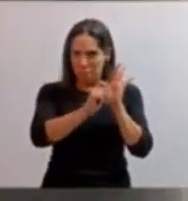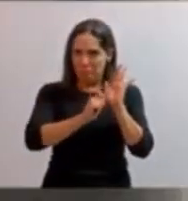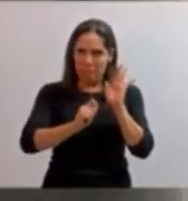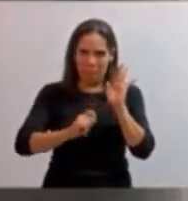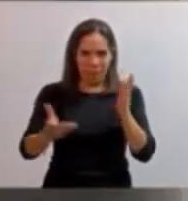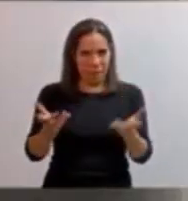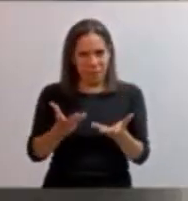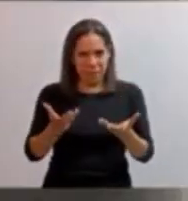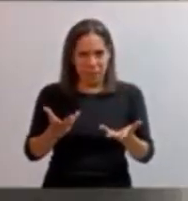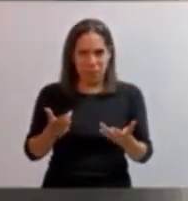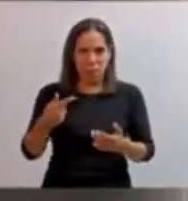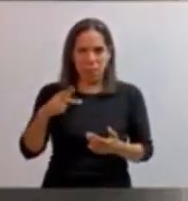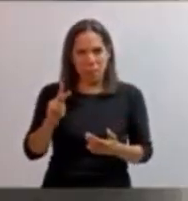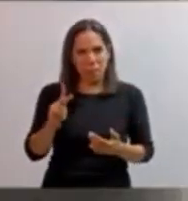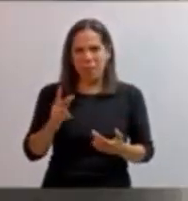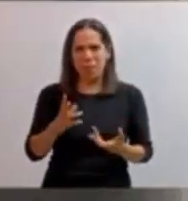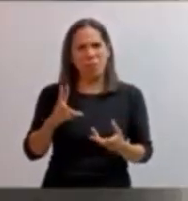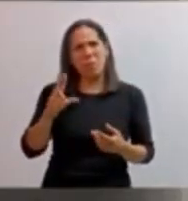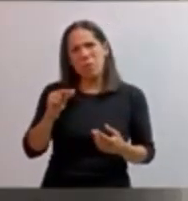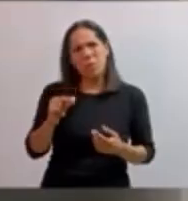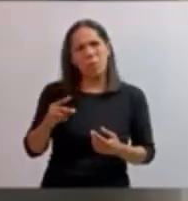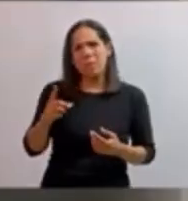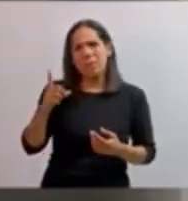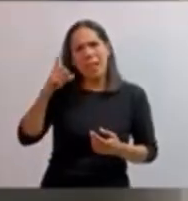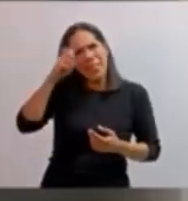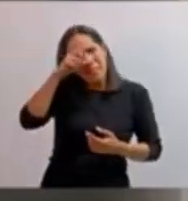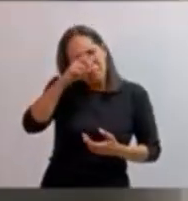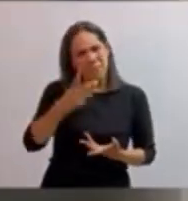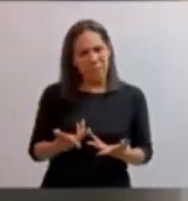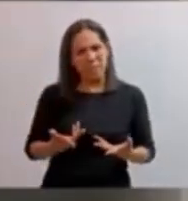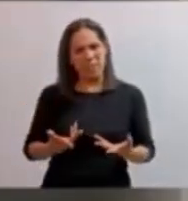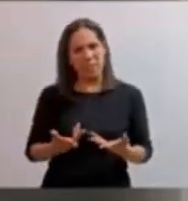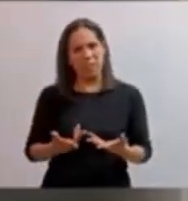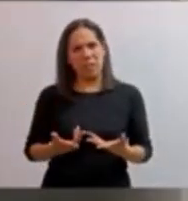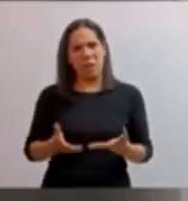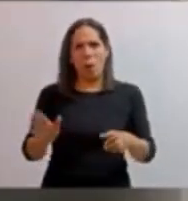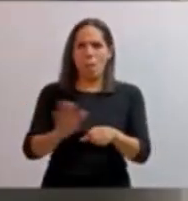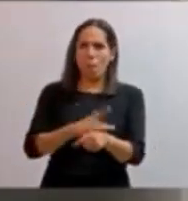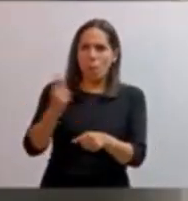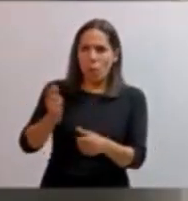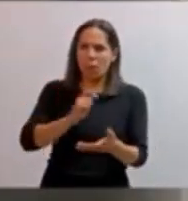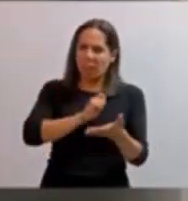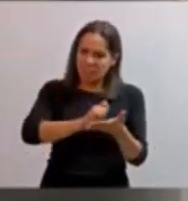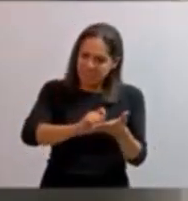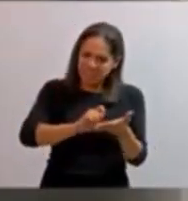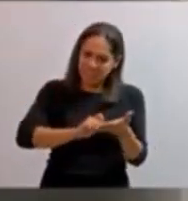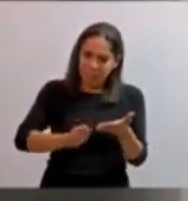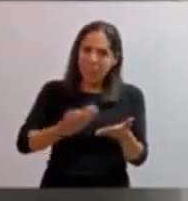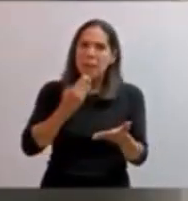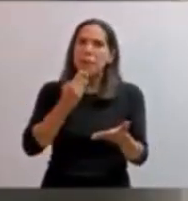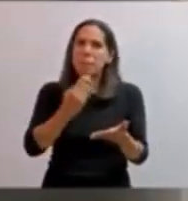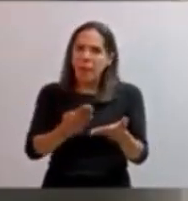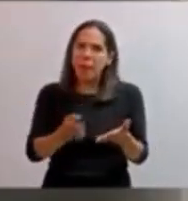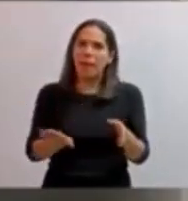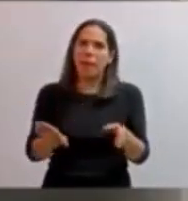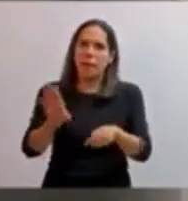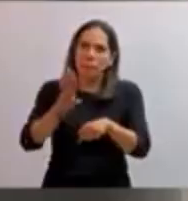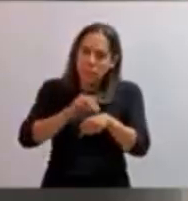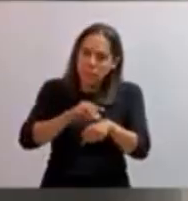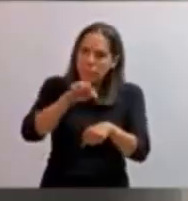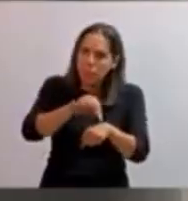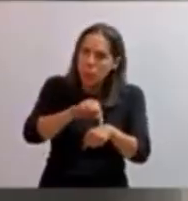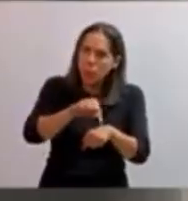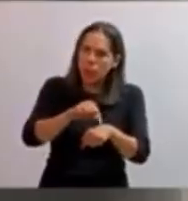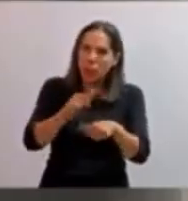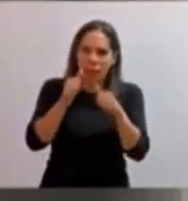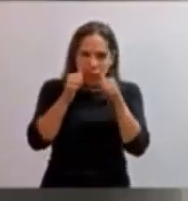un asunto de carga administrativa, porque en la redacción de ese oficio está puesto un sentido